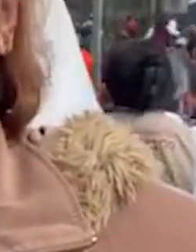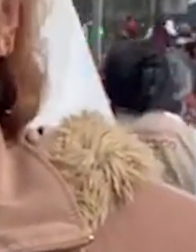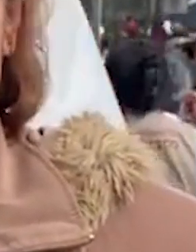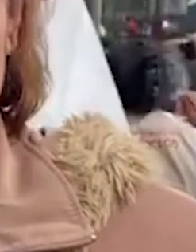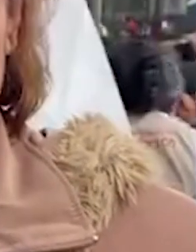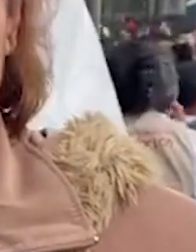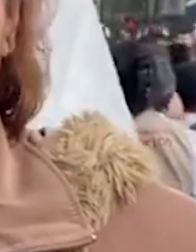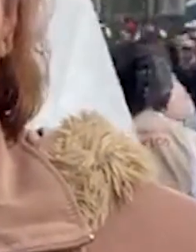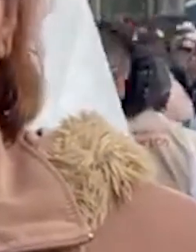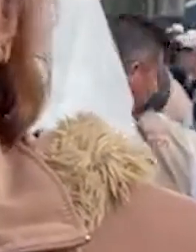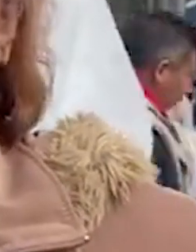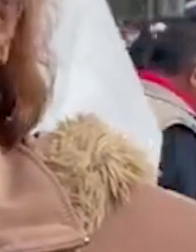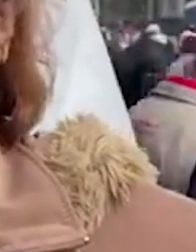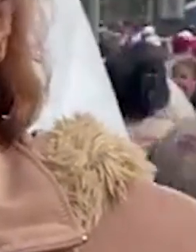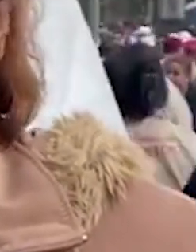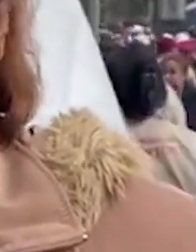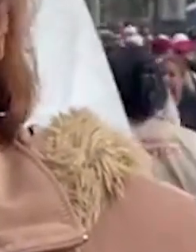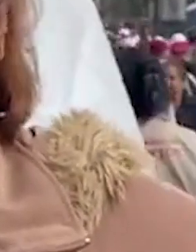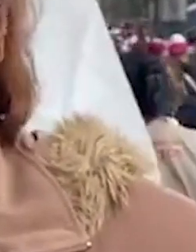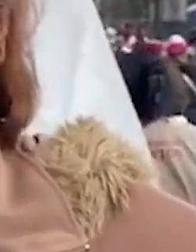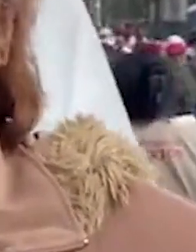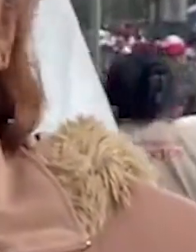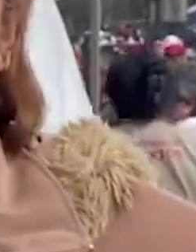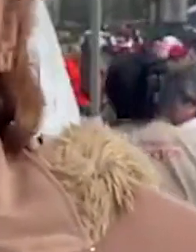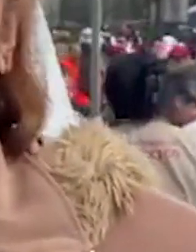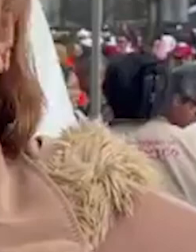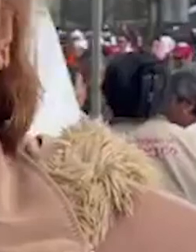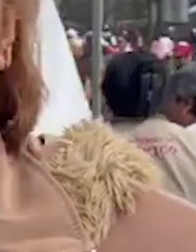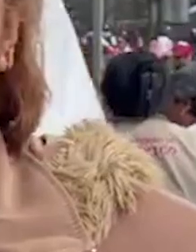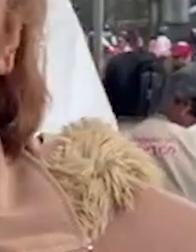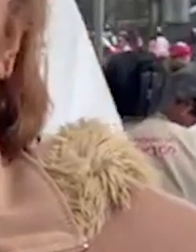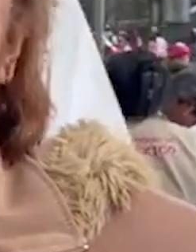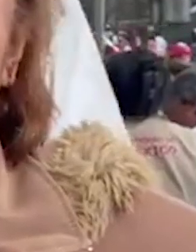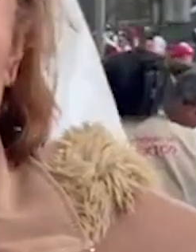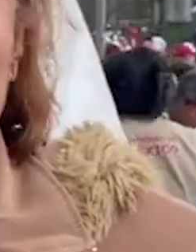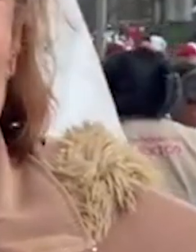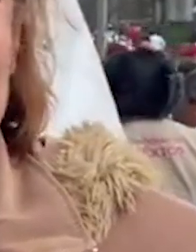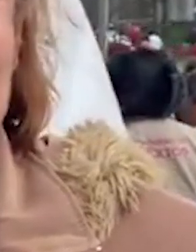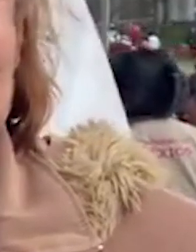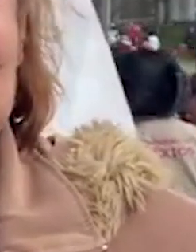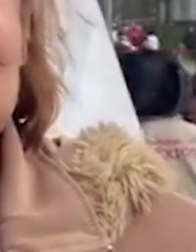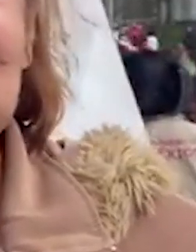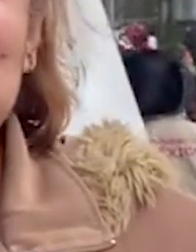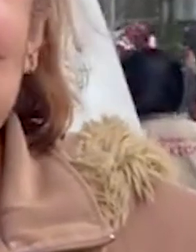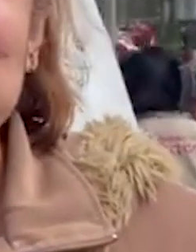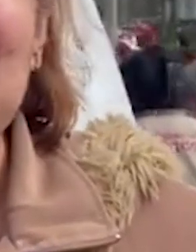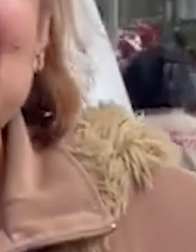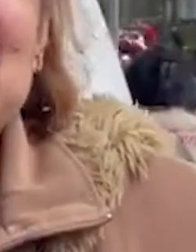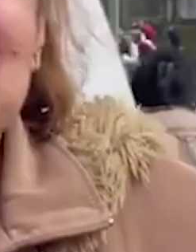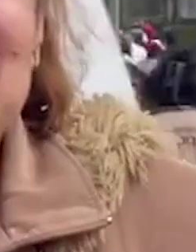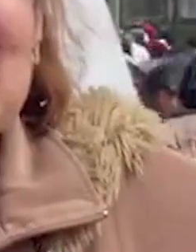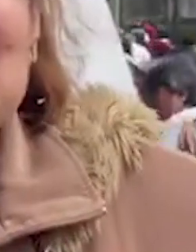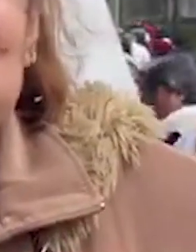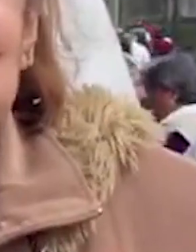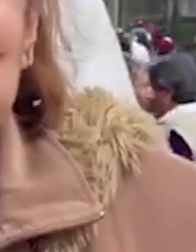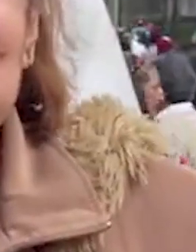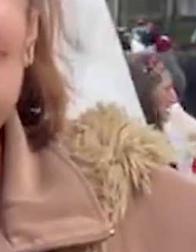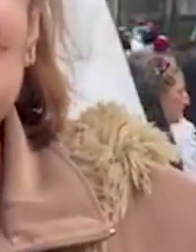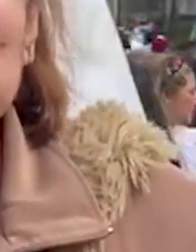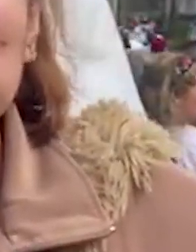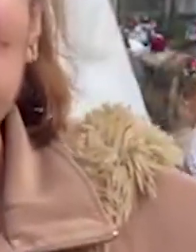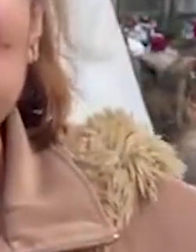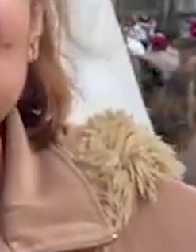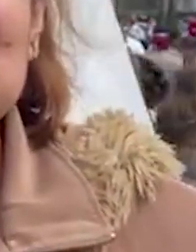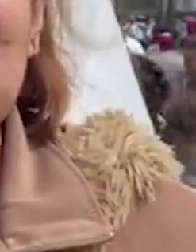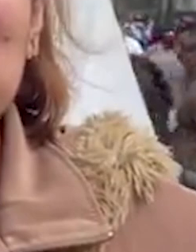no puedo estar sin él. Su hijo lo espera también, su papá, su hermana, su